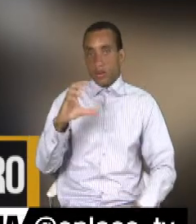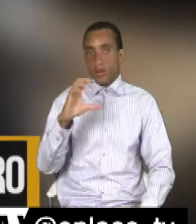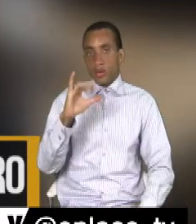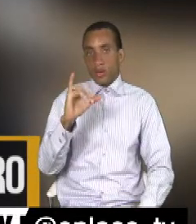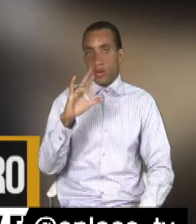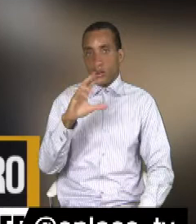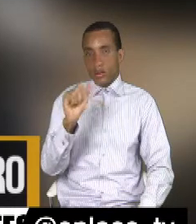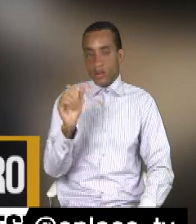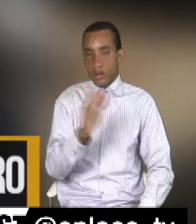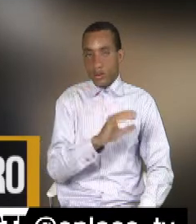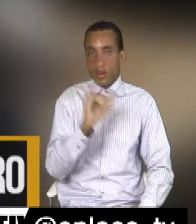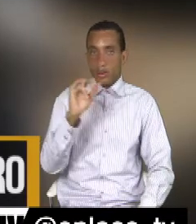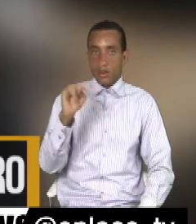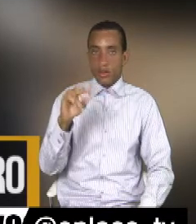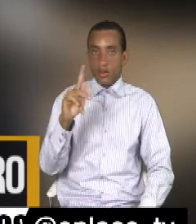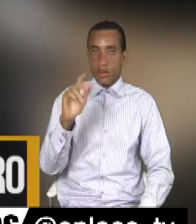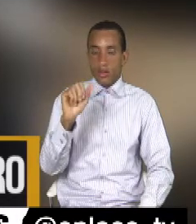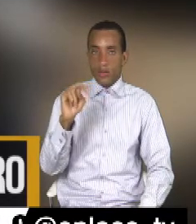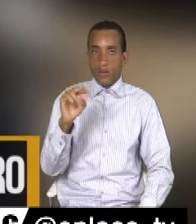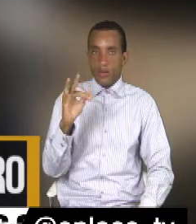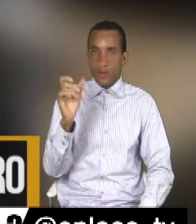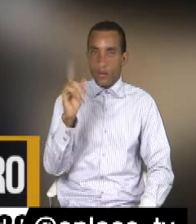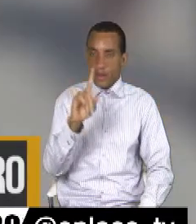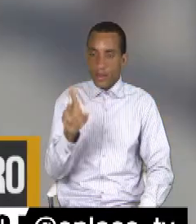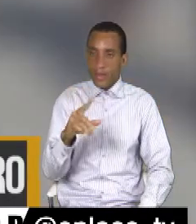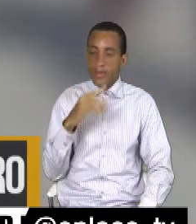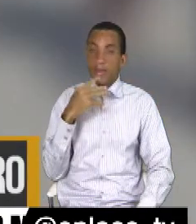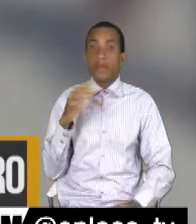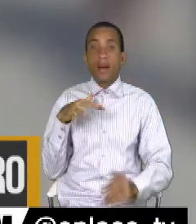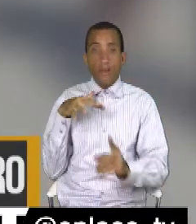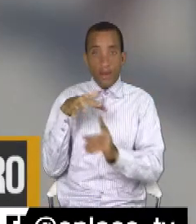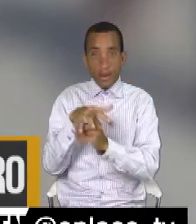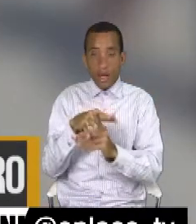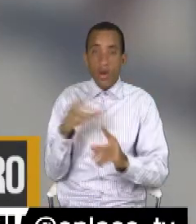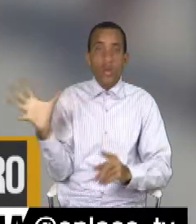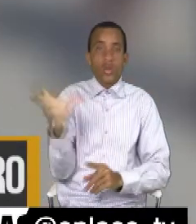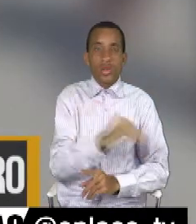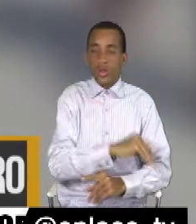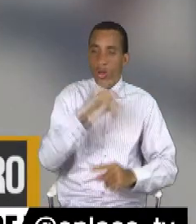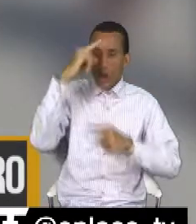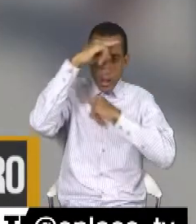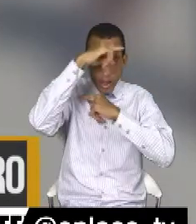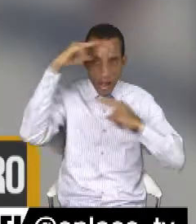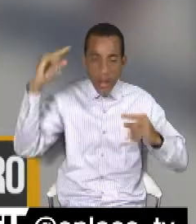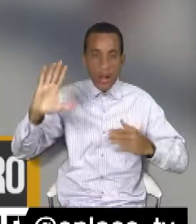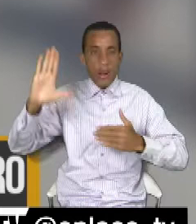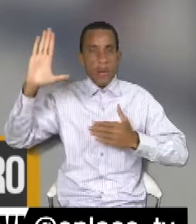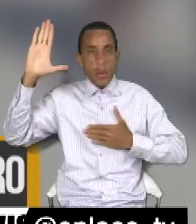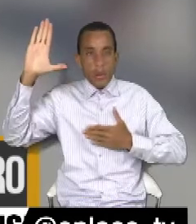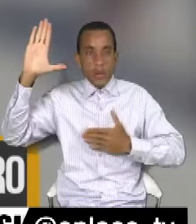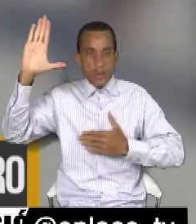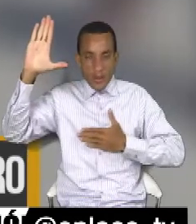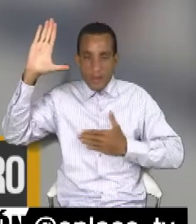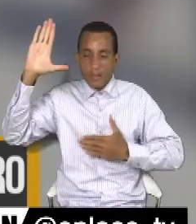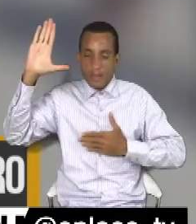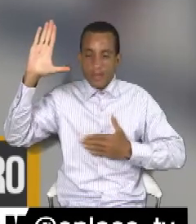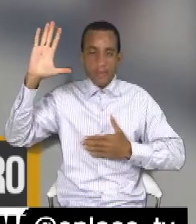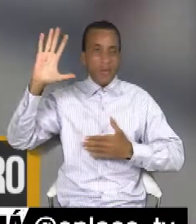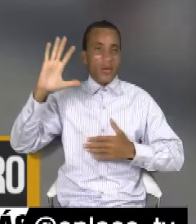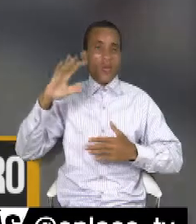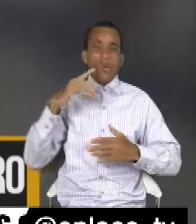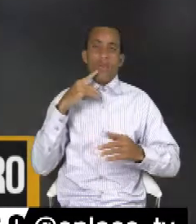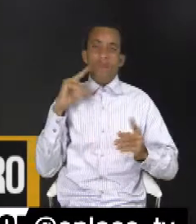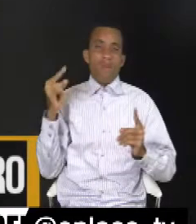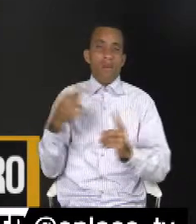Infantas. Los afectados de esta zona rural de Barranca Bermeja aseguran que se cansaron de las promesas incumplidas de la estatal petrolera.